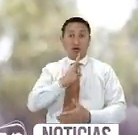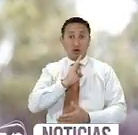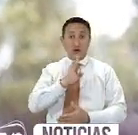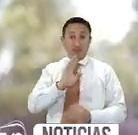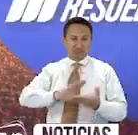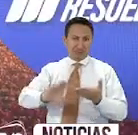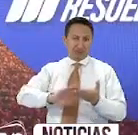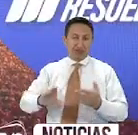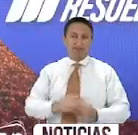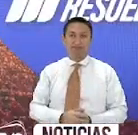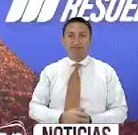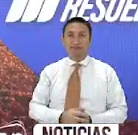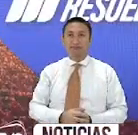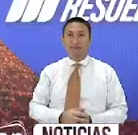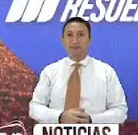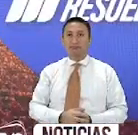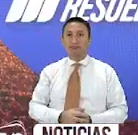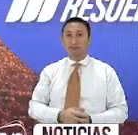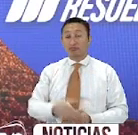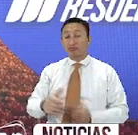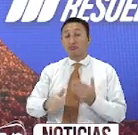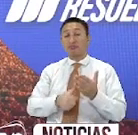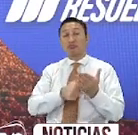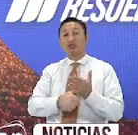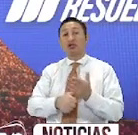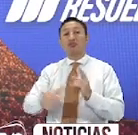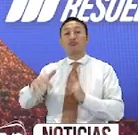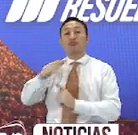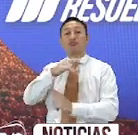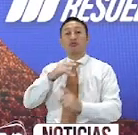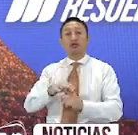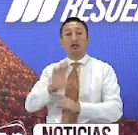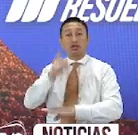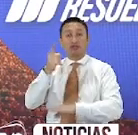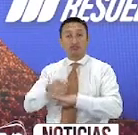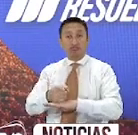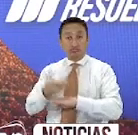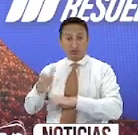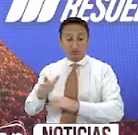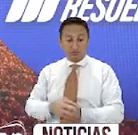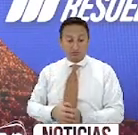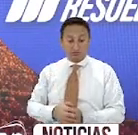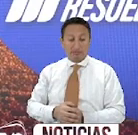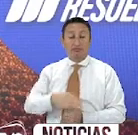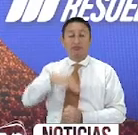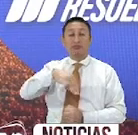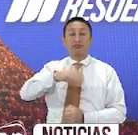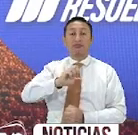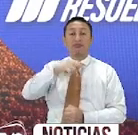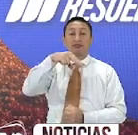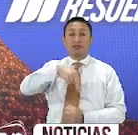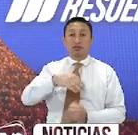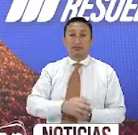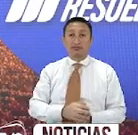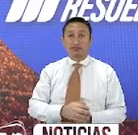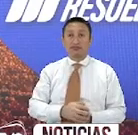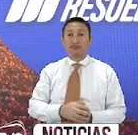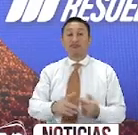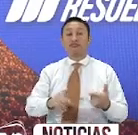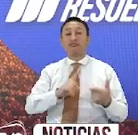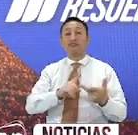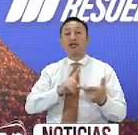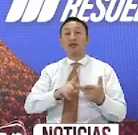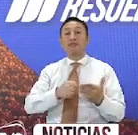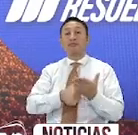país. Que le he instruido al Ministerio de Ambiente, asimismo como al MEM y también al Ministerio